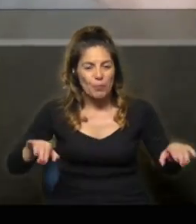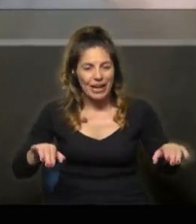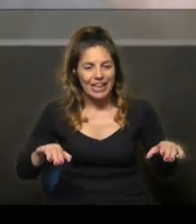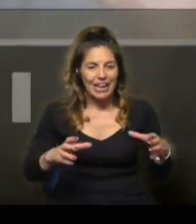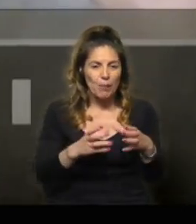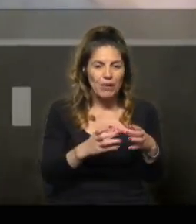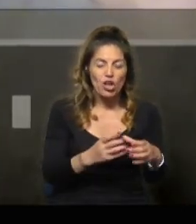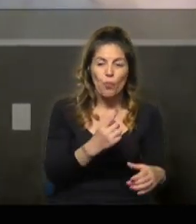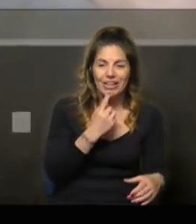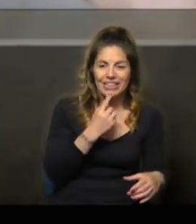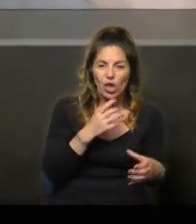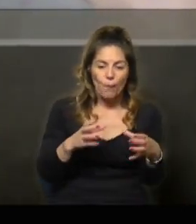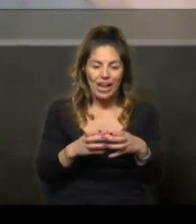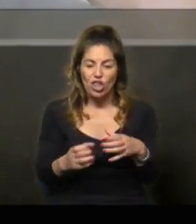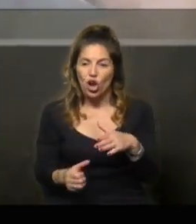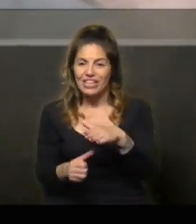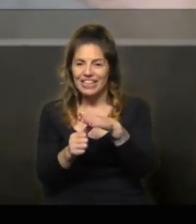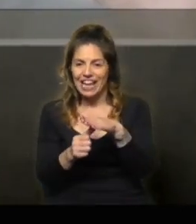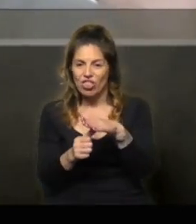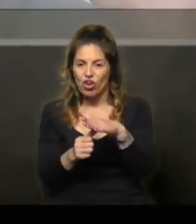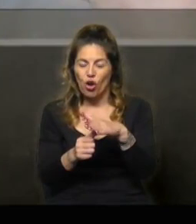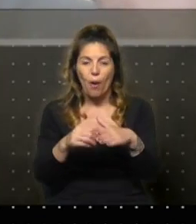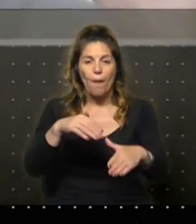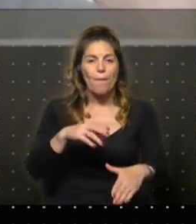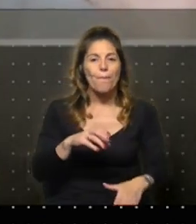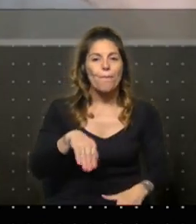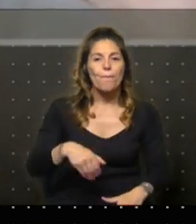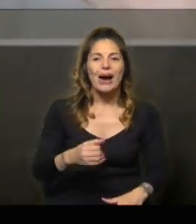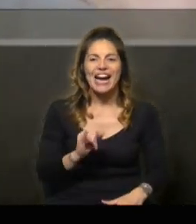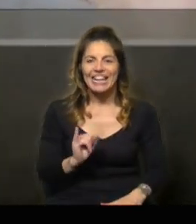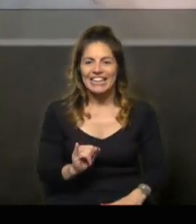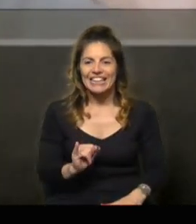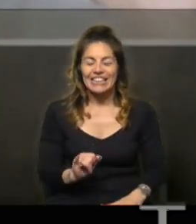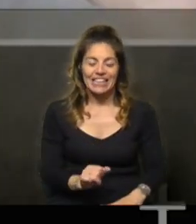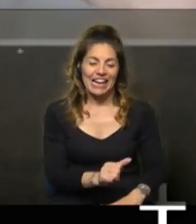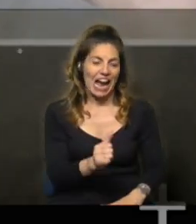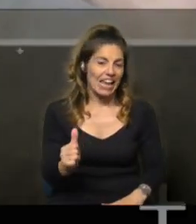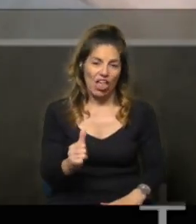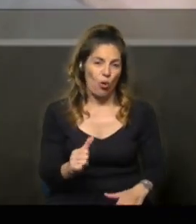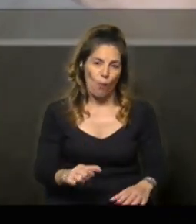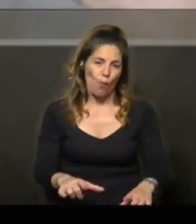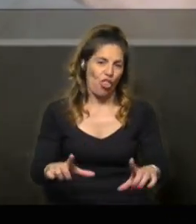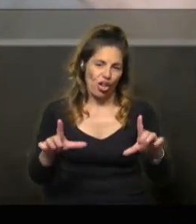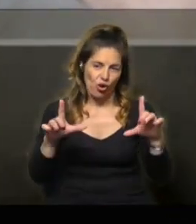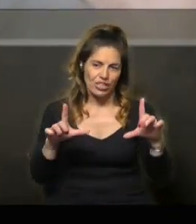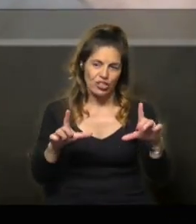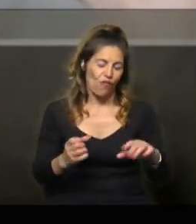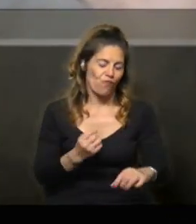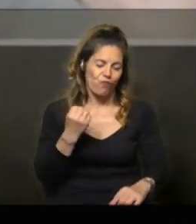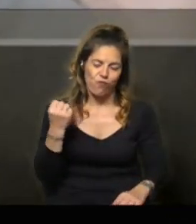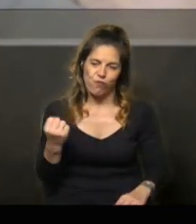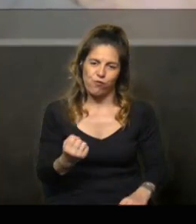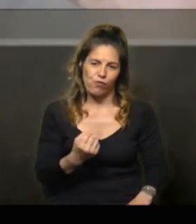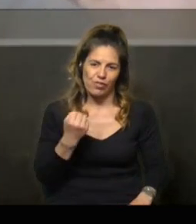liderazgos no claramente aquí ha ganado un gran protagonismo es una pieza fundamental